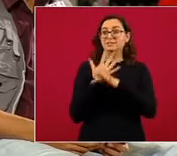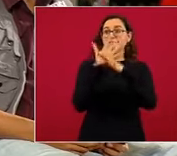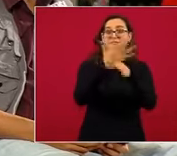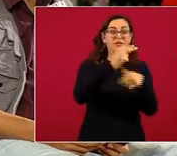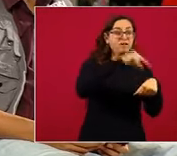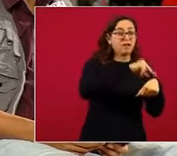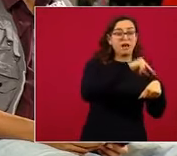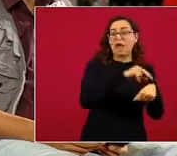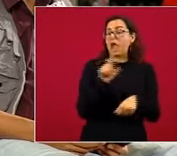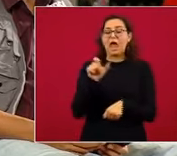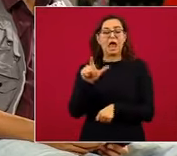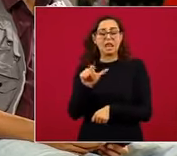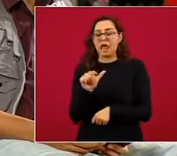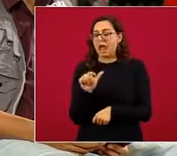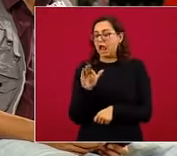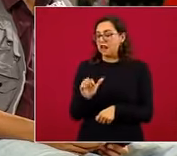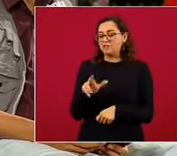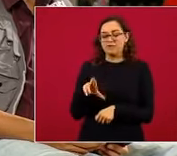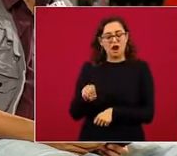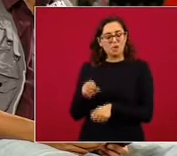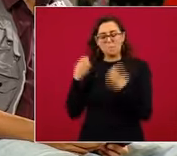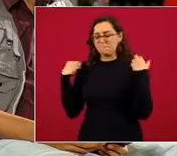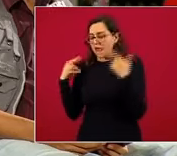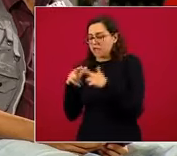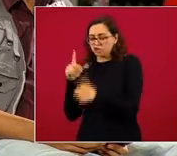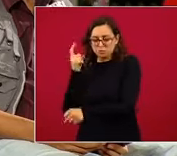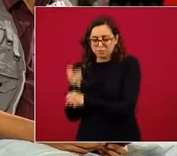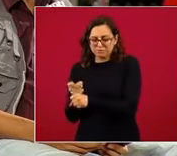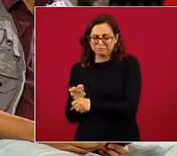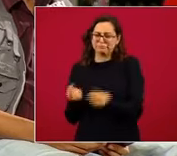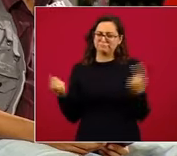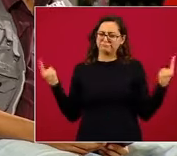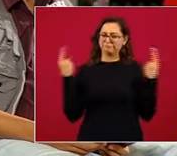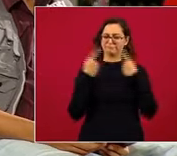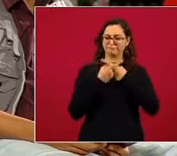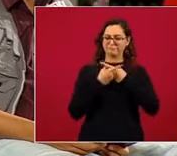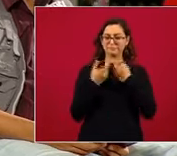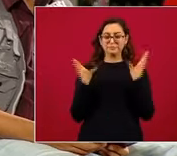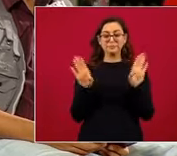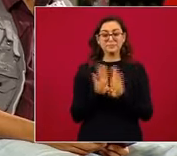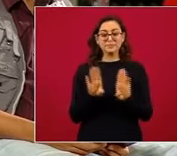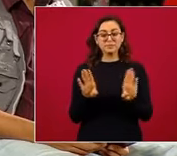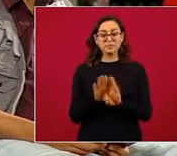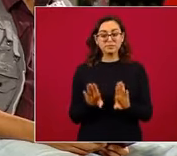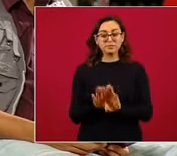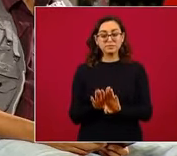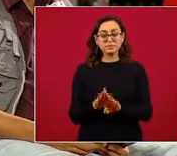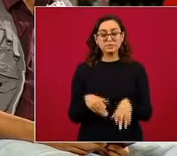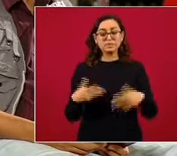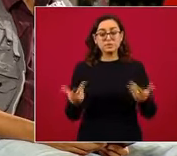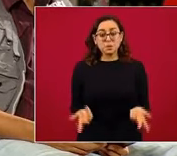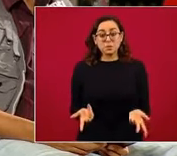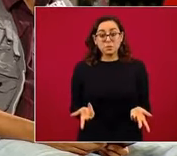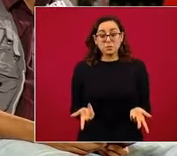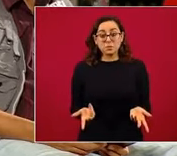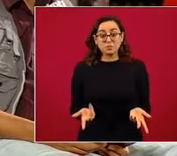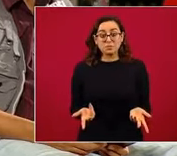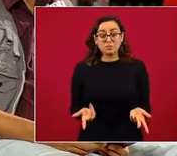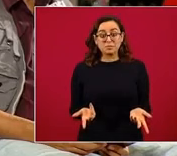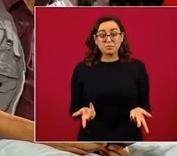Secretaría de Salud y las Fuerzas Armadas, como ya lo adelantó también el señor presidente, ¿se van a entregar directamente las vacunas al pueblo, se